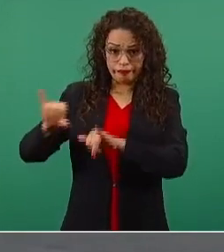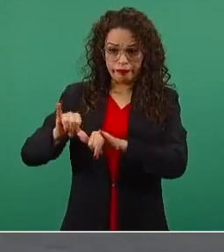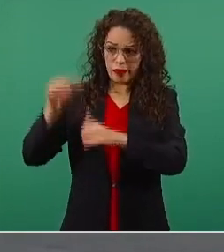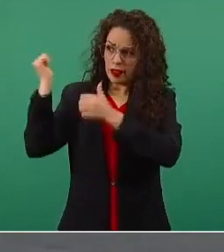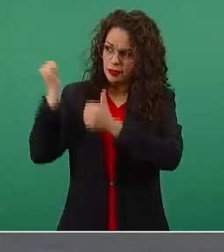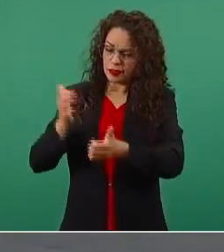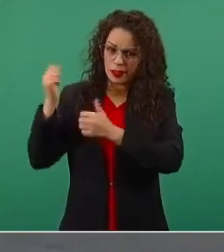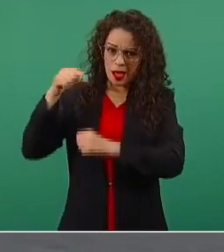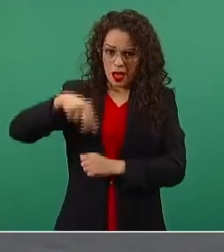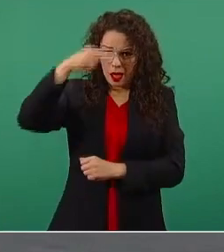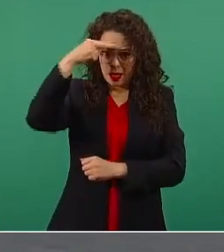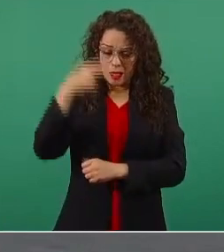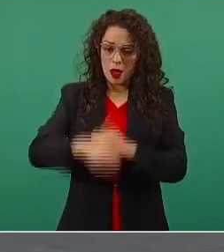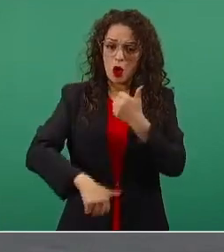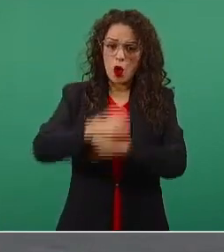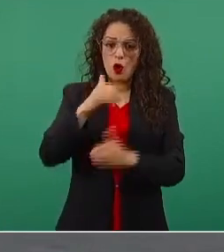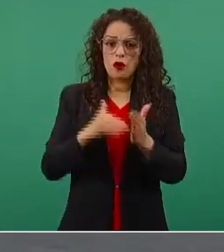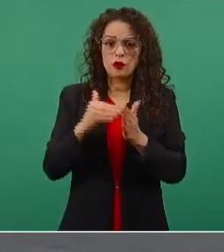país